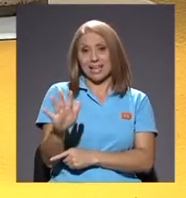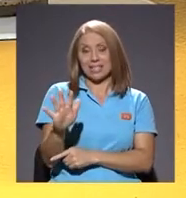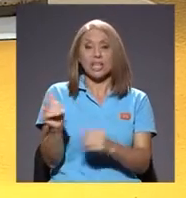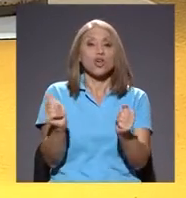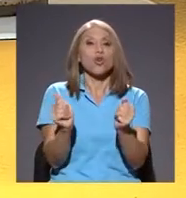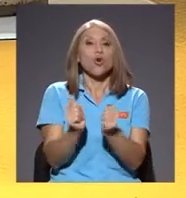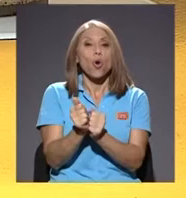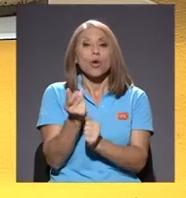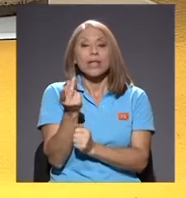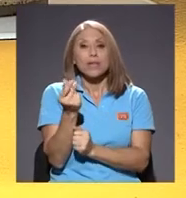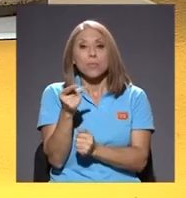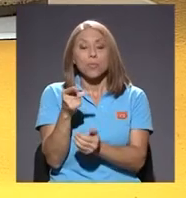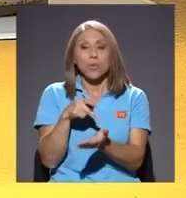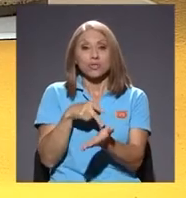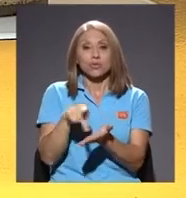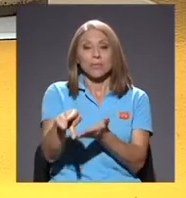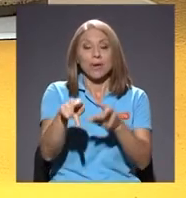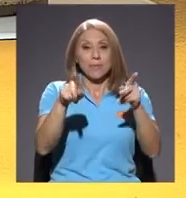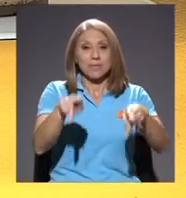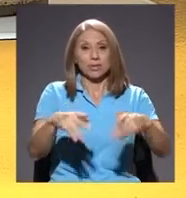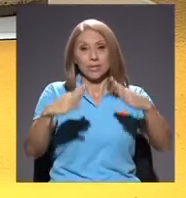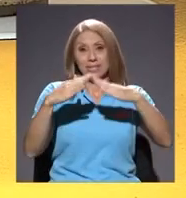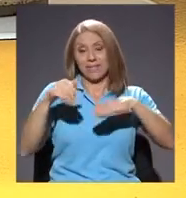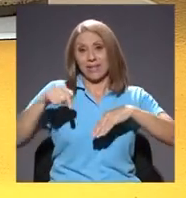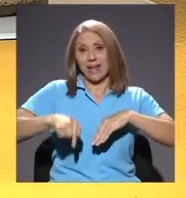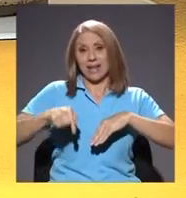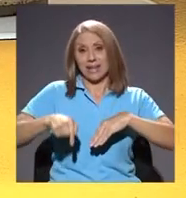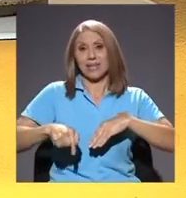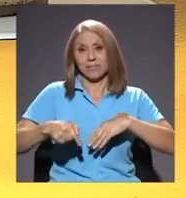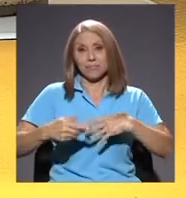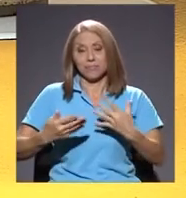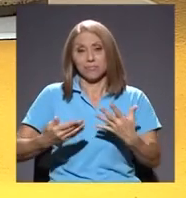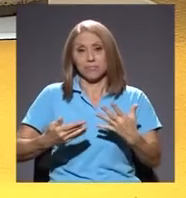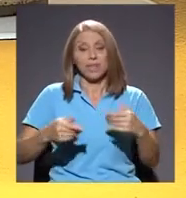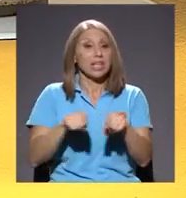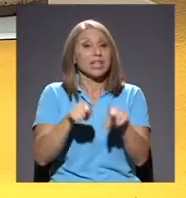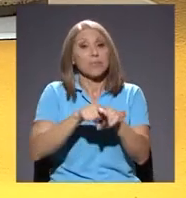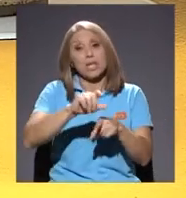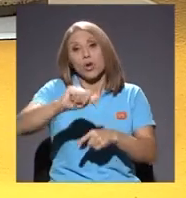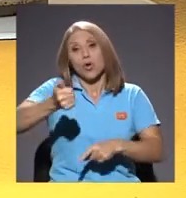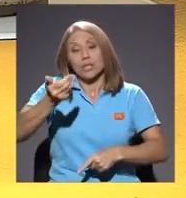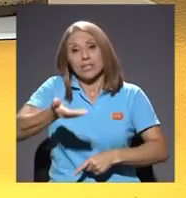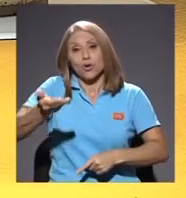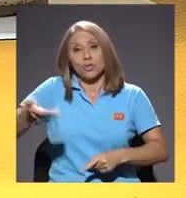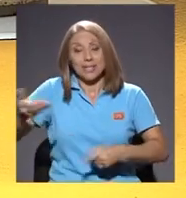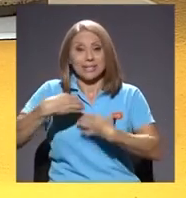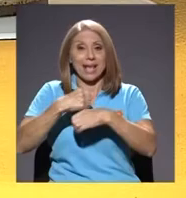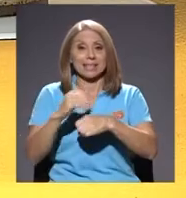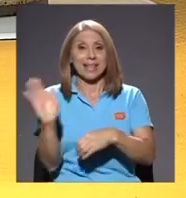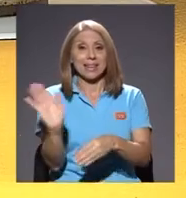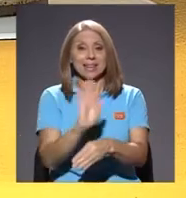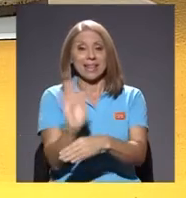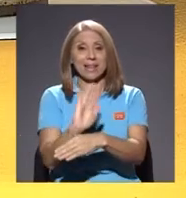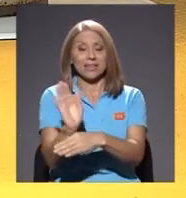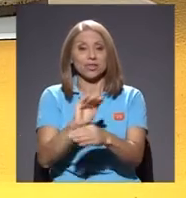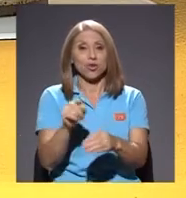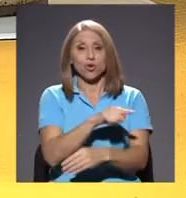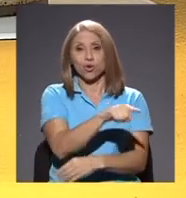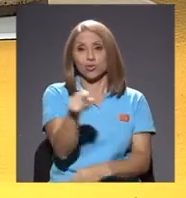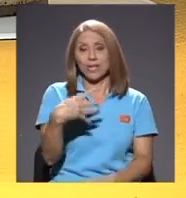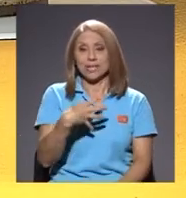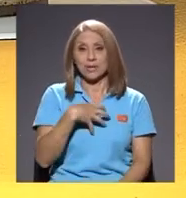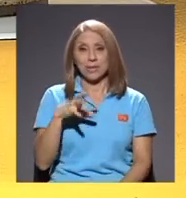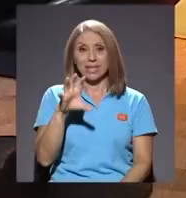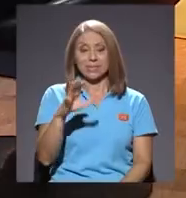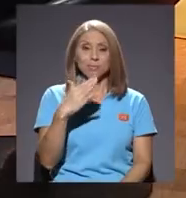impuestos que se recaudan y otras cosas hace la televisión que ustedes se merecen